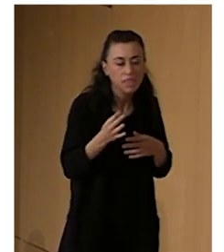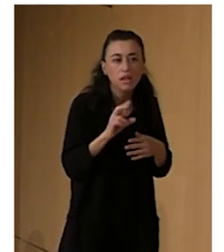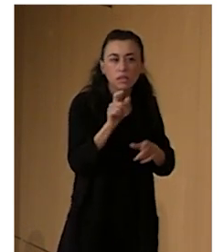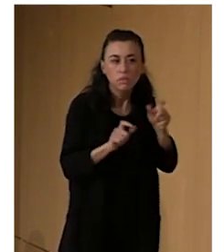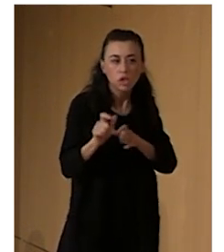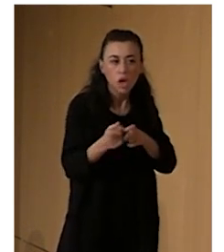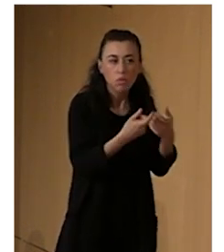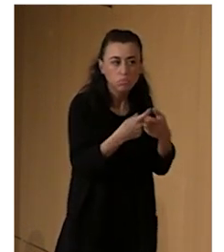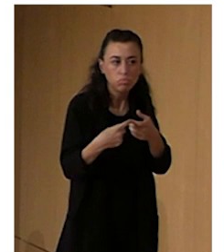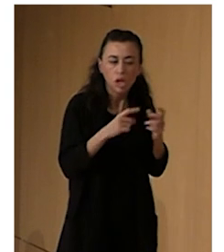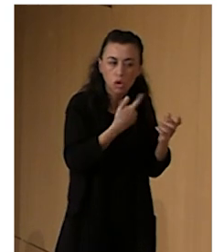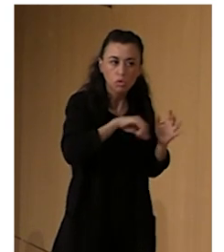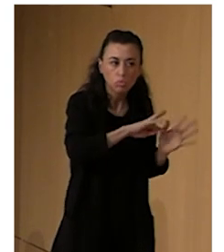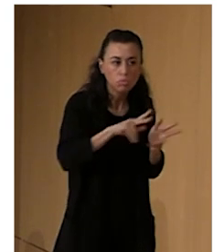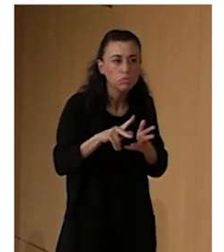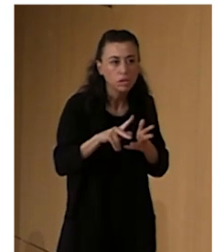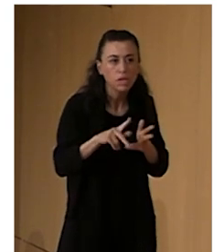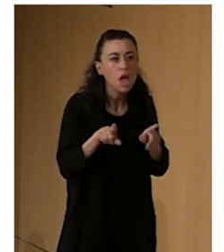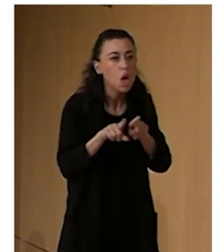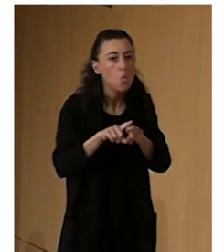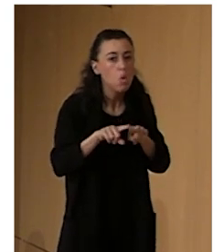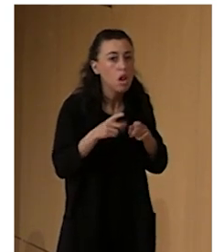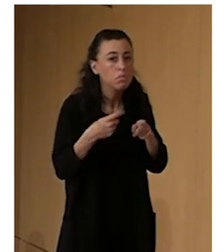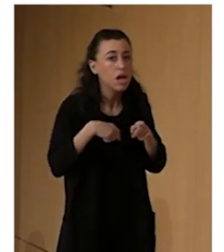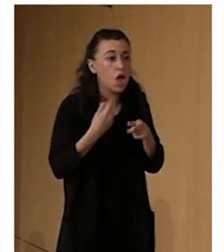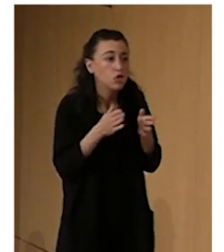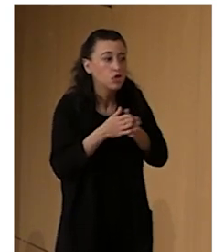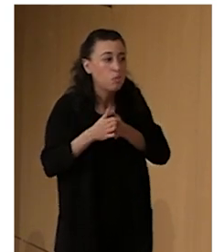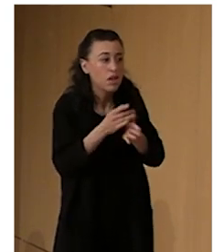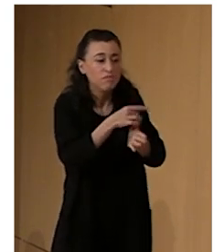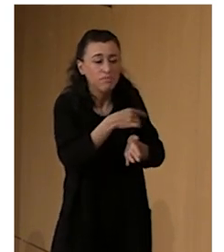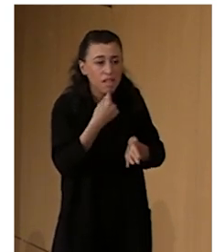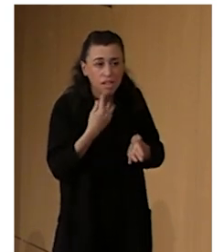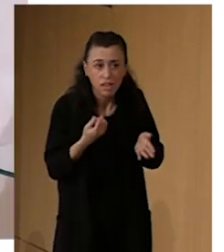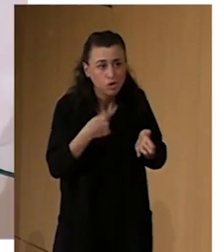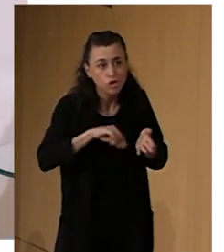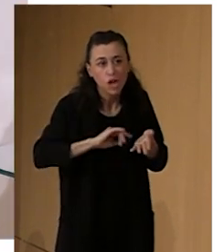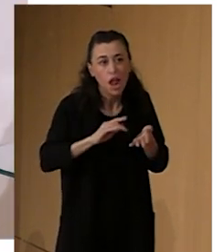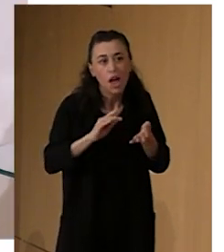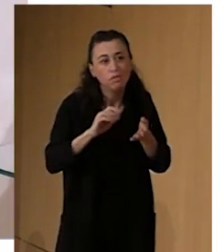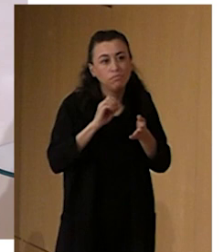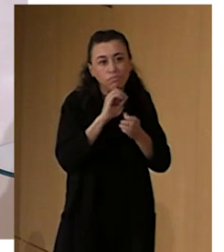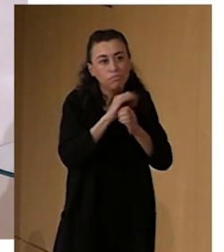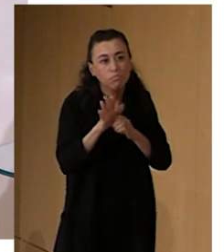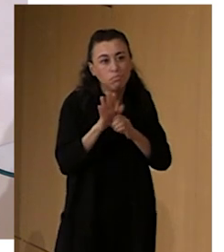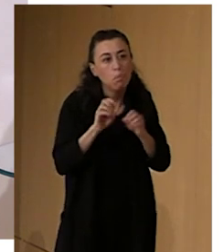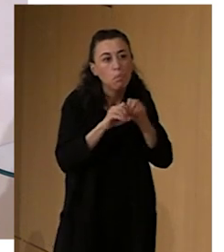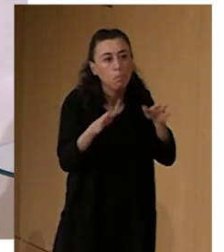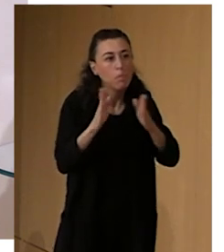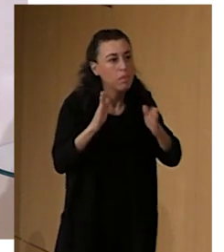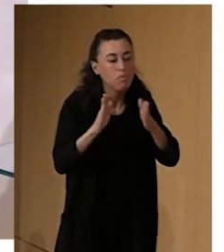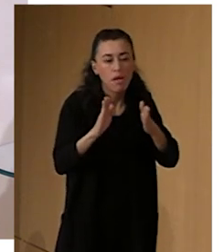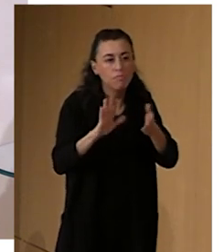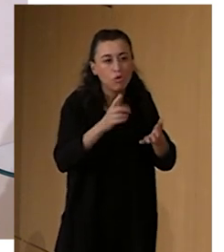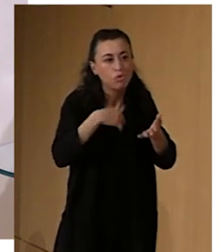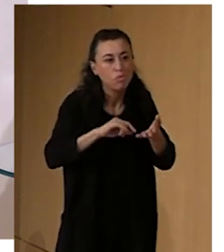parte y al igual que que todos los demás compañeros pues en la pandemia nos adaptamos a los tiempos que corrían y eh adaptamos la actividad